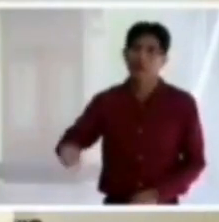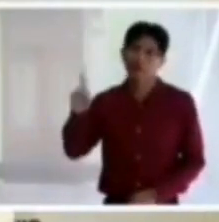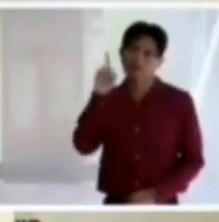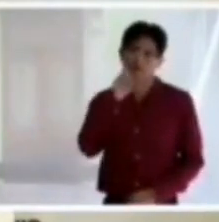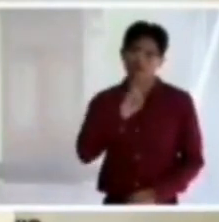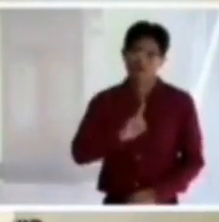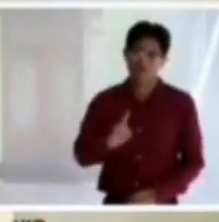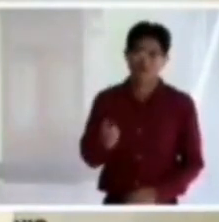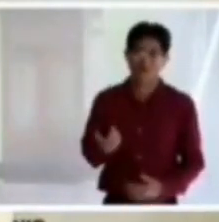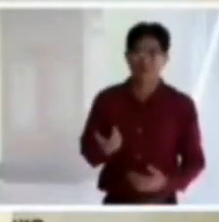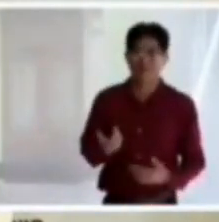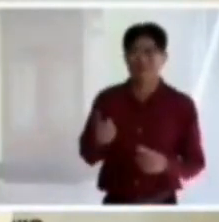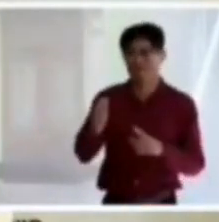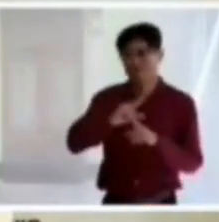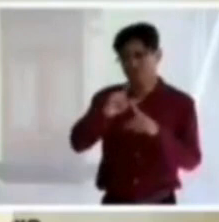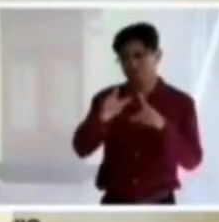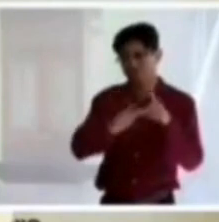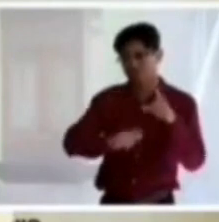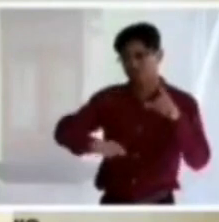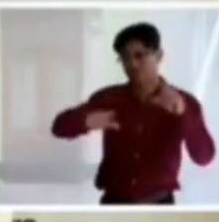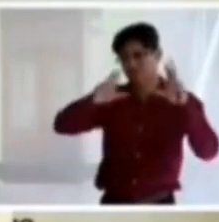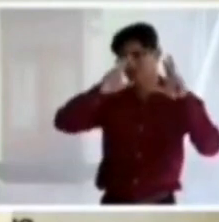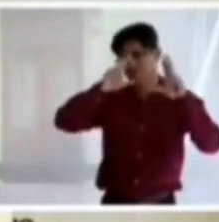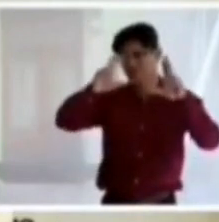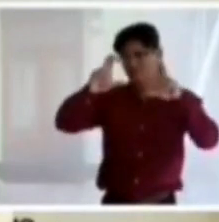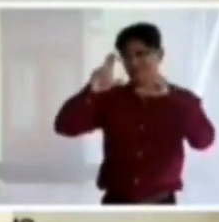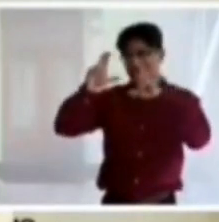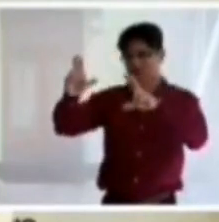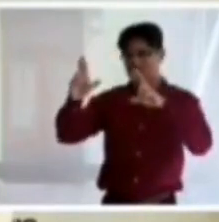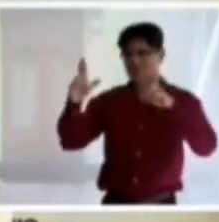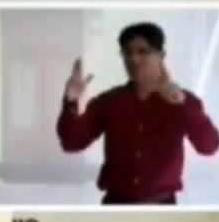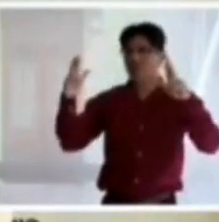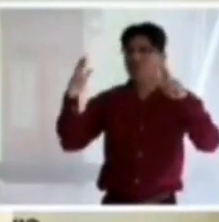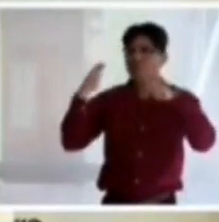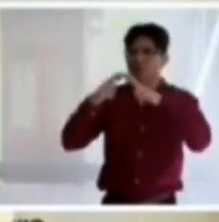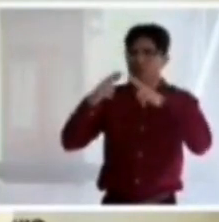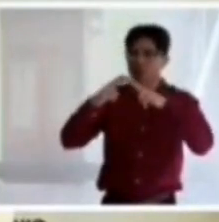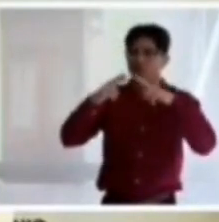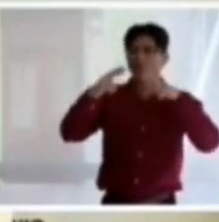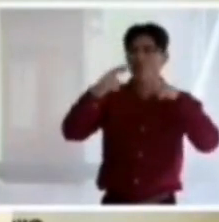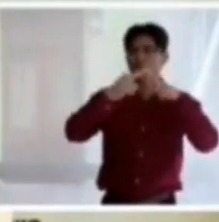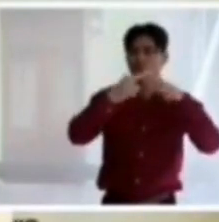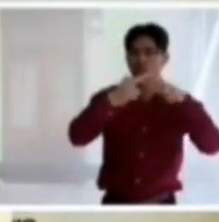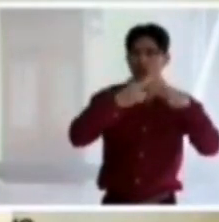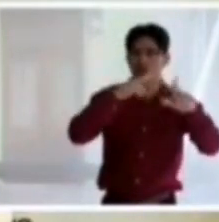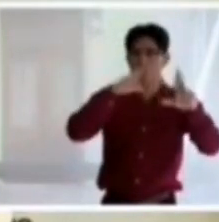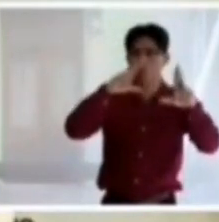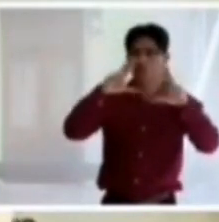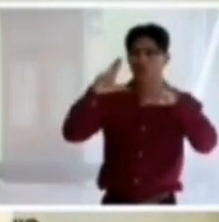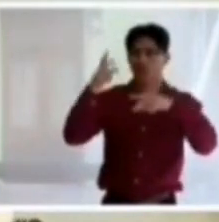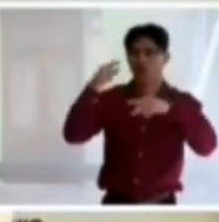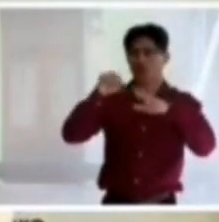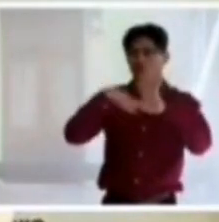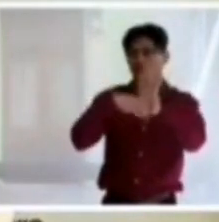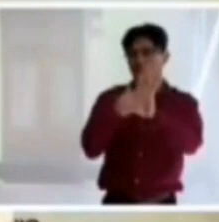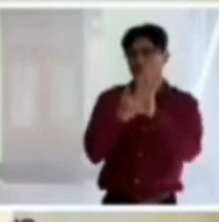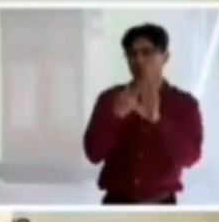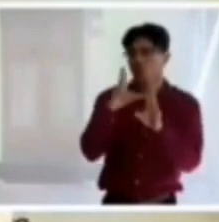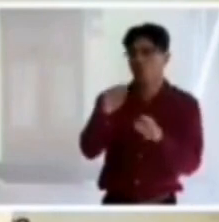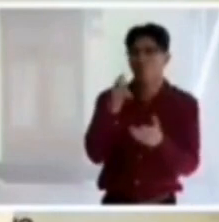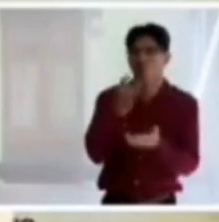nacionalmente use símbolos religiosos para querer descalificar. Pero no es eso,